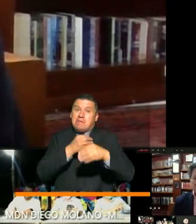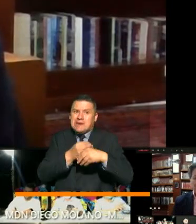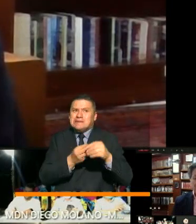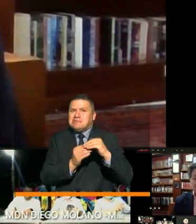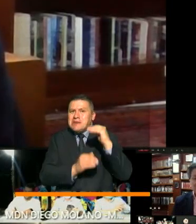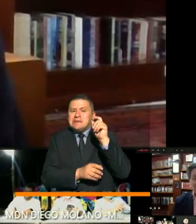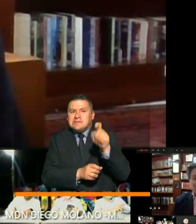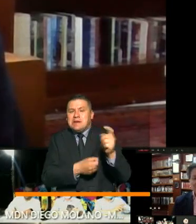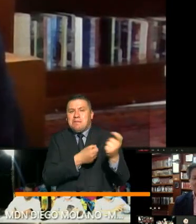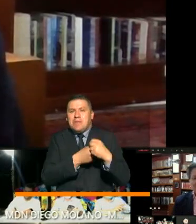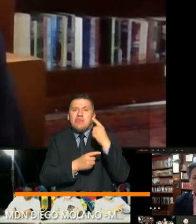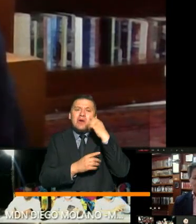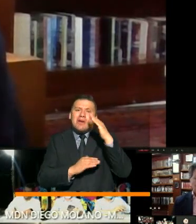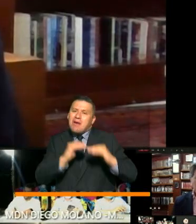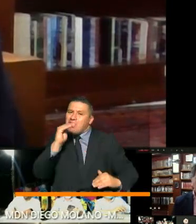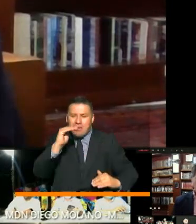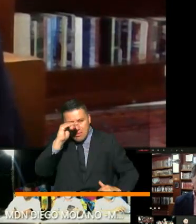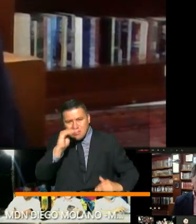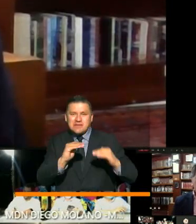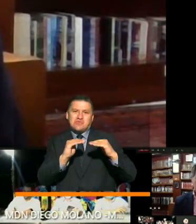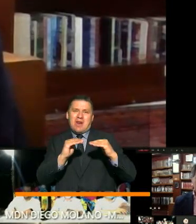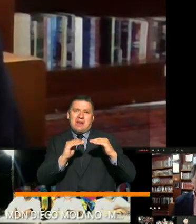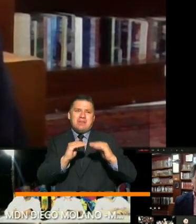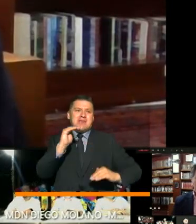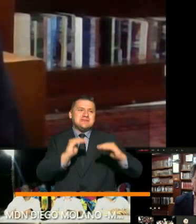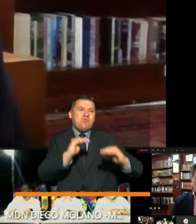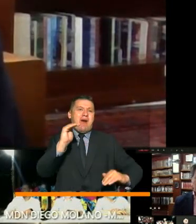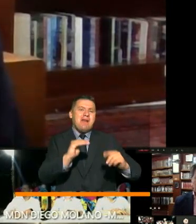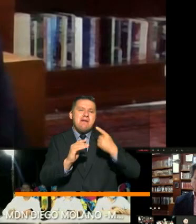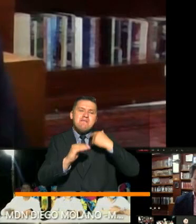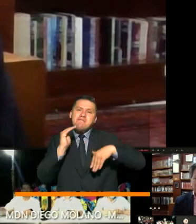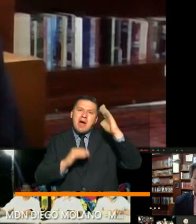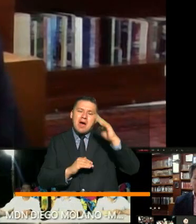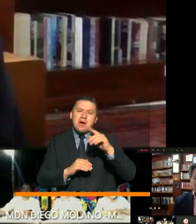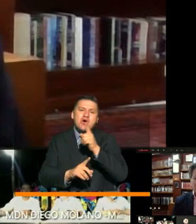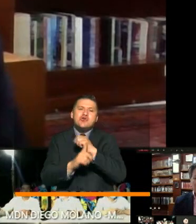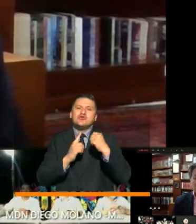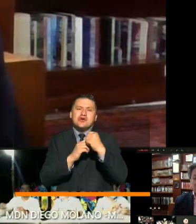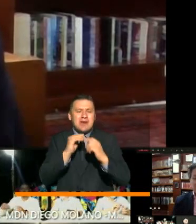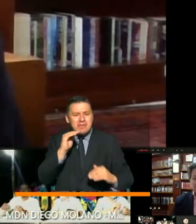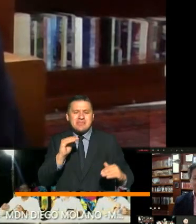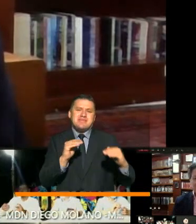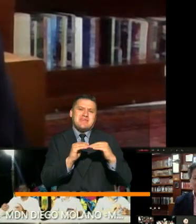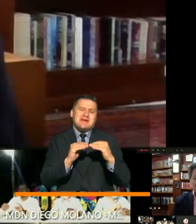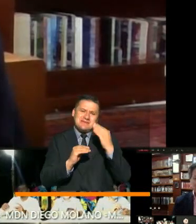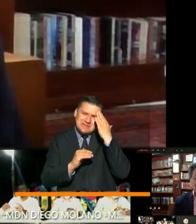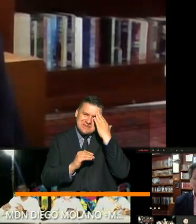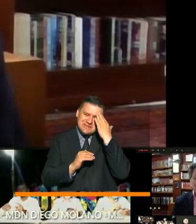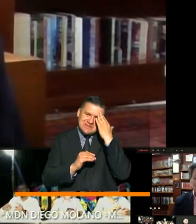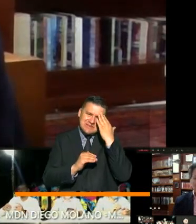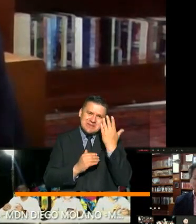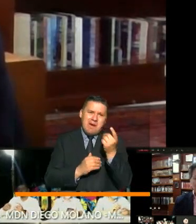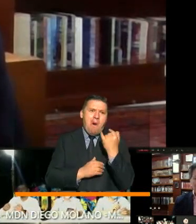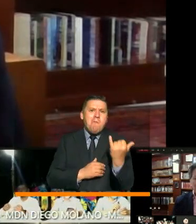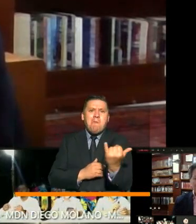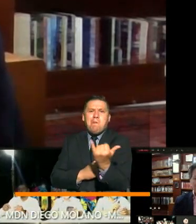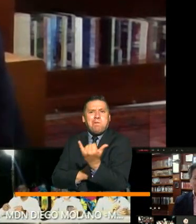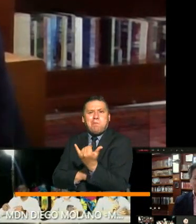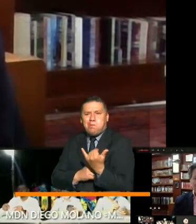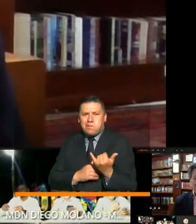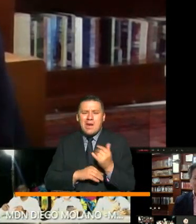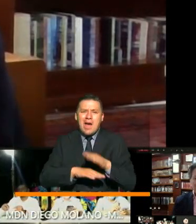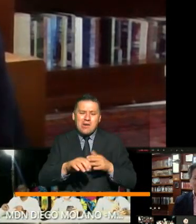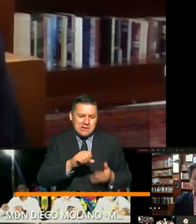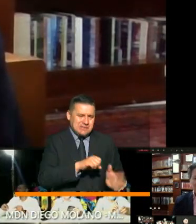la reducción de la desigualdad, no solo económica, sino social, por las brechas que se han acentuado en